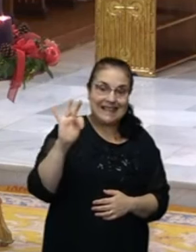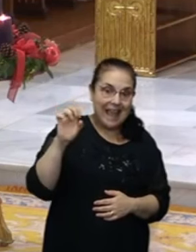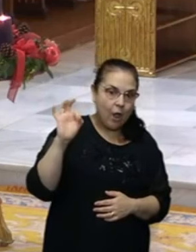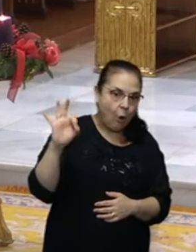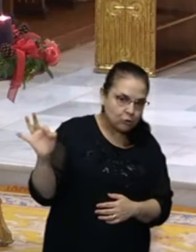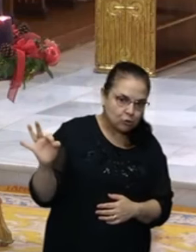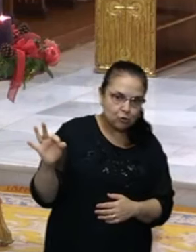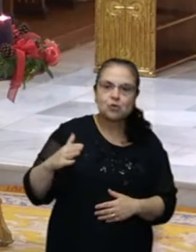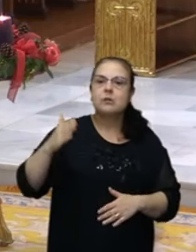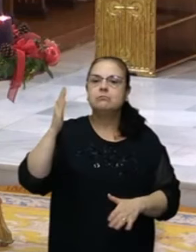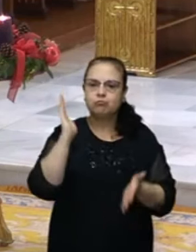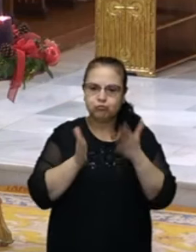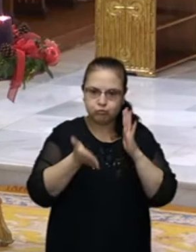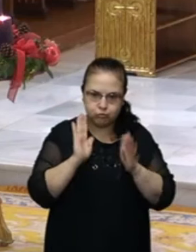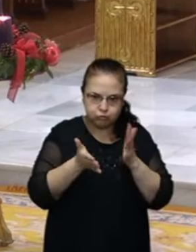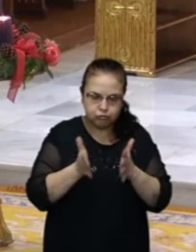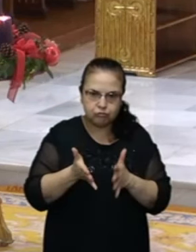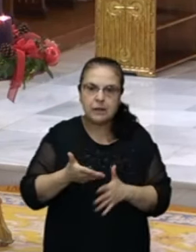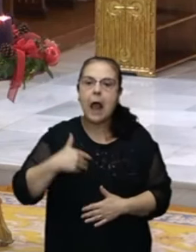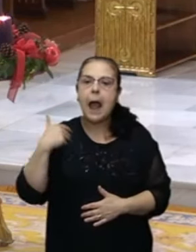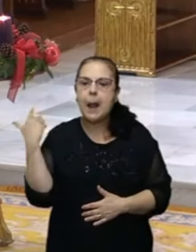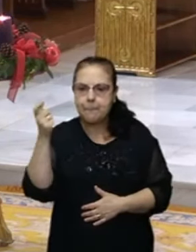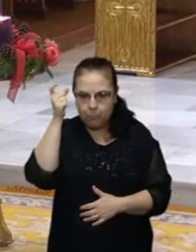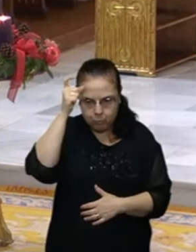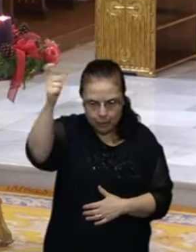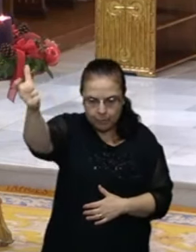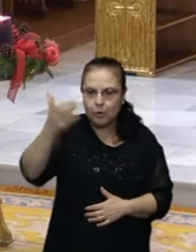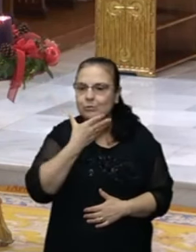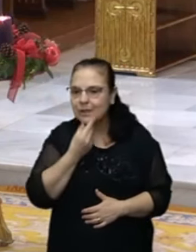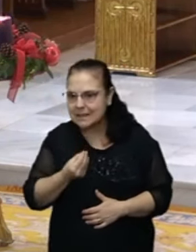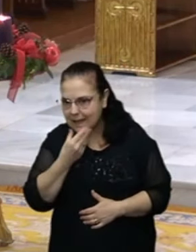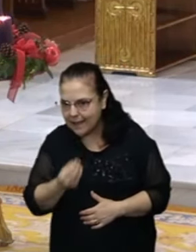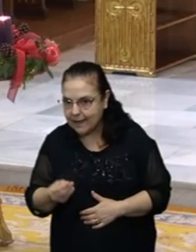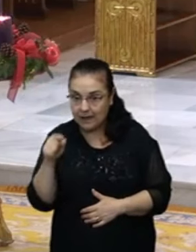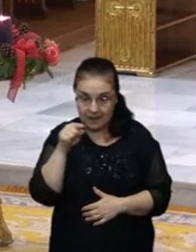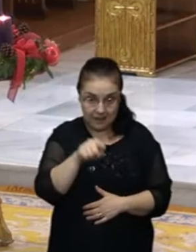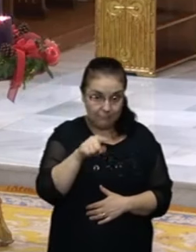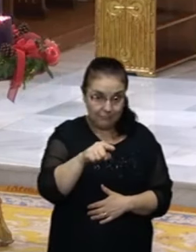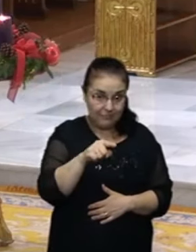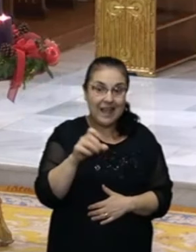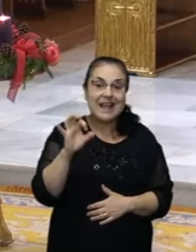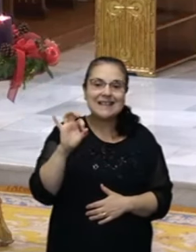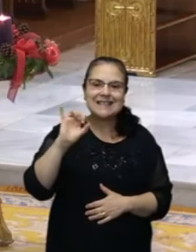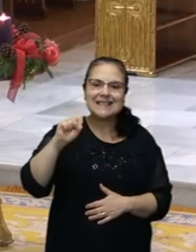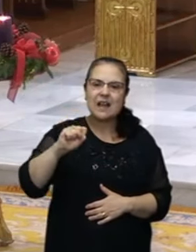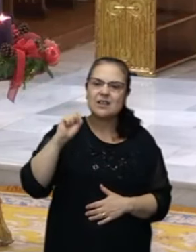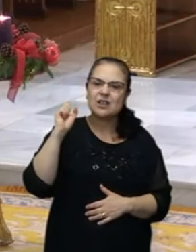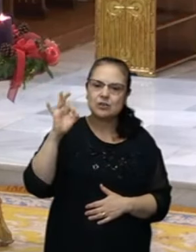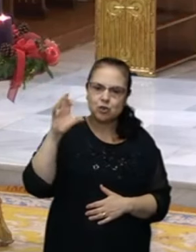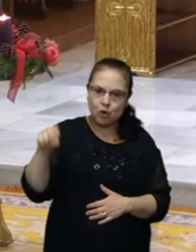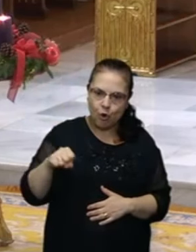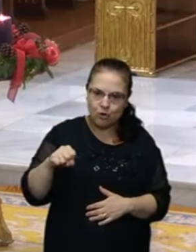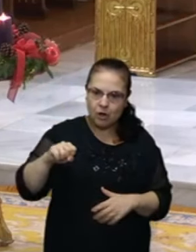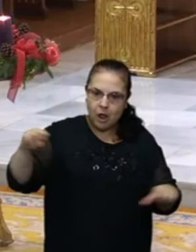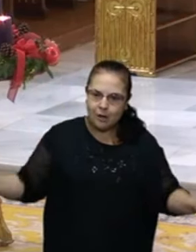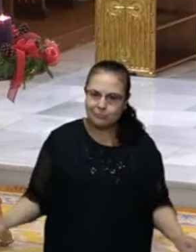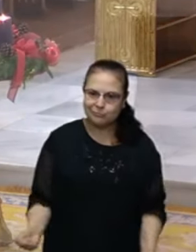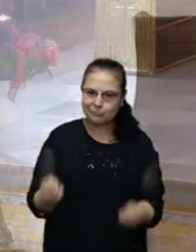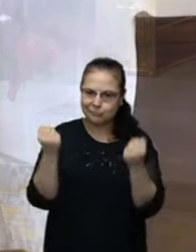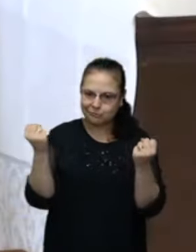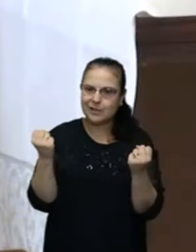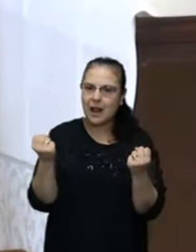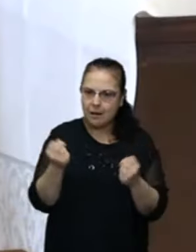Israel. Bueno, pues él comenzará a salvar a Israel de la mano de